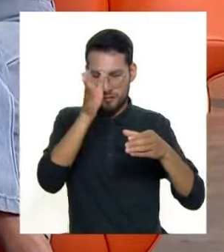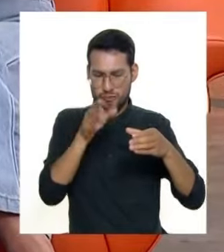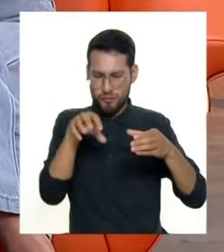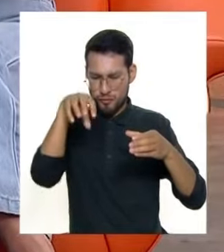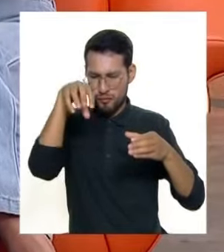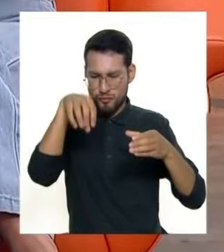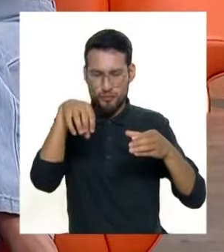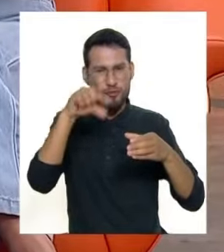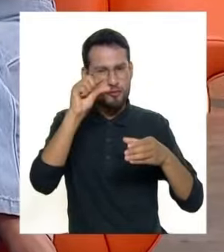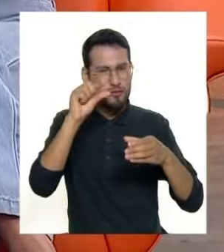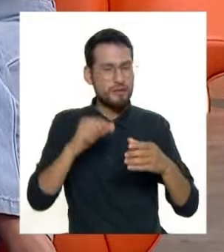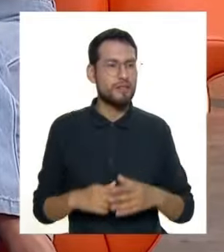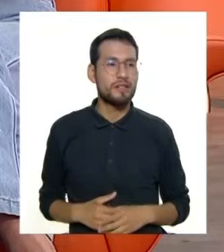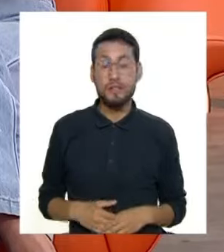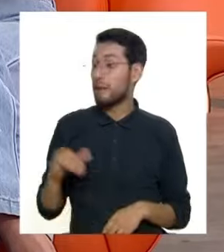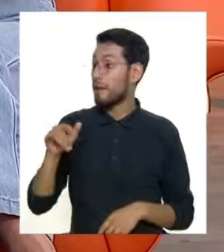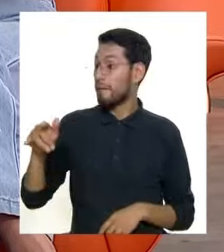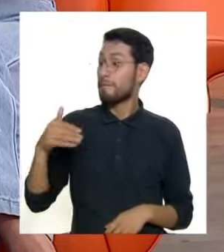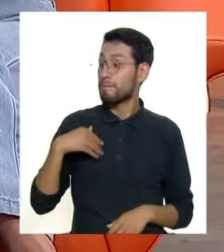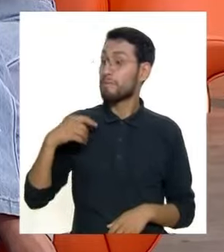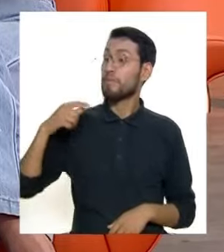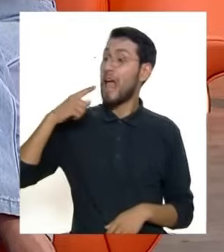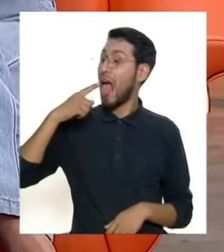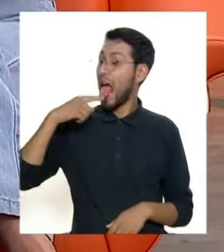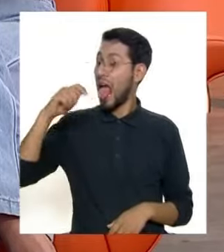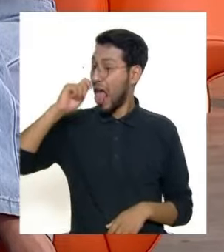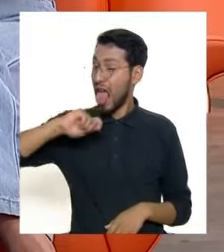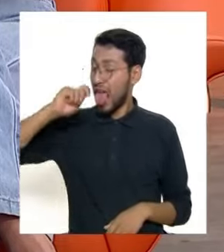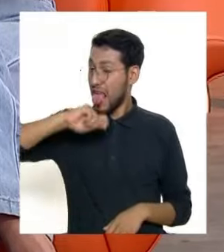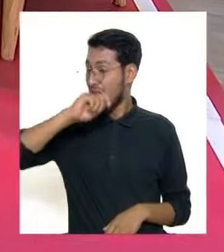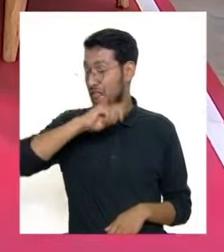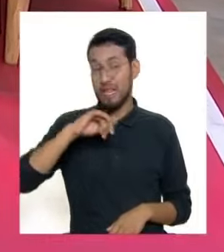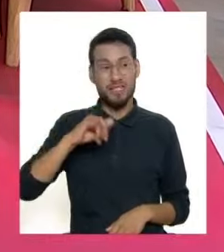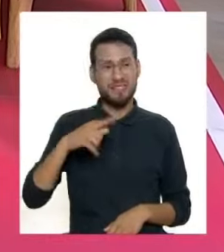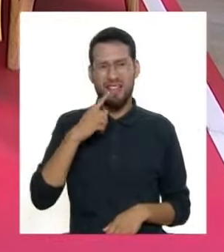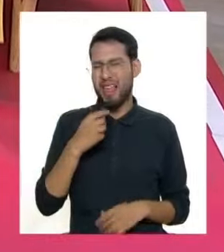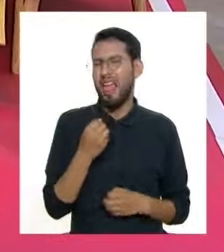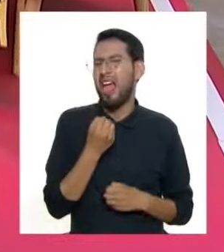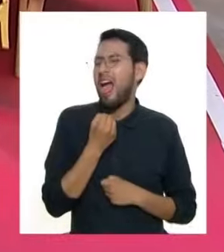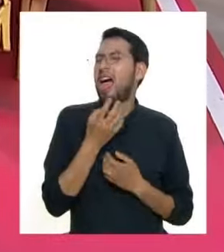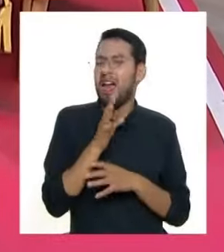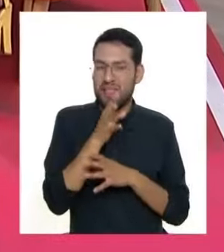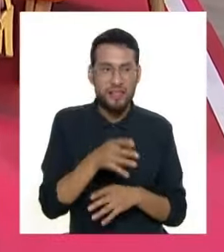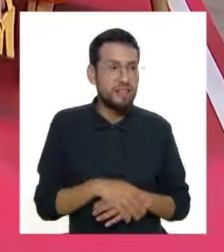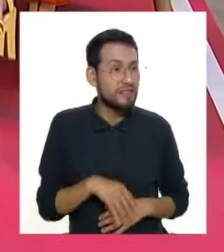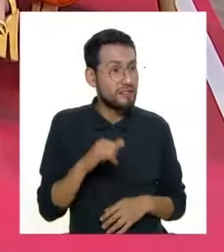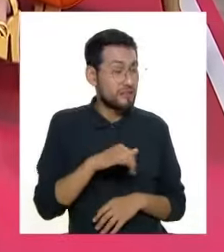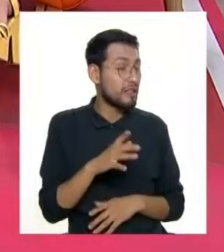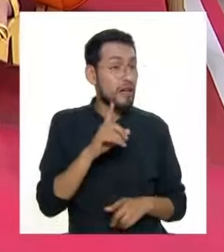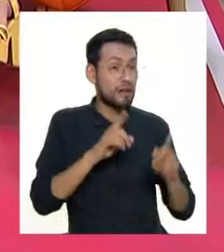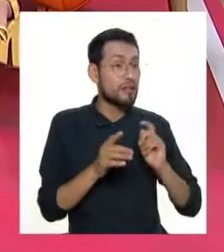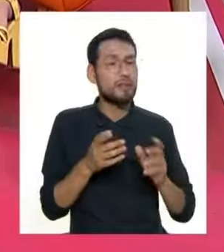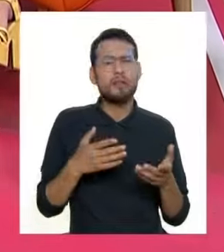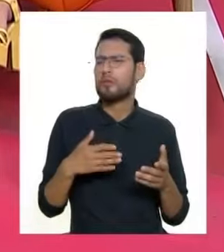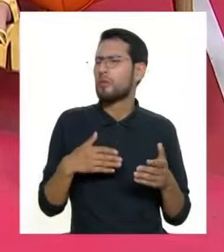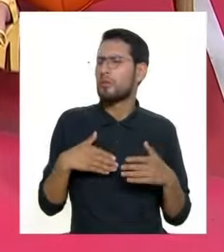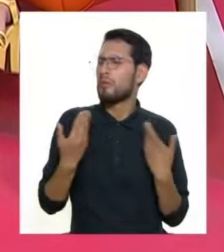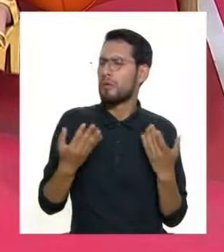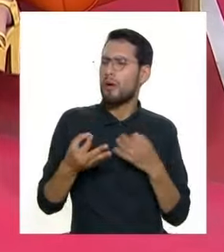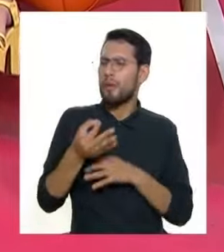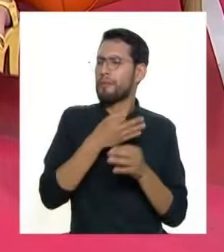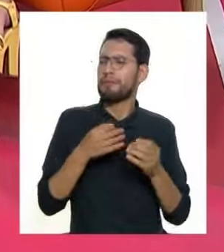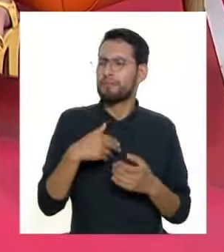también recomiendan el uso de limpiarse la lengua? Claro, la parte claro que posterior, sí. Que eso genera náuseas. Por supuesto, porque tenemos que llegar hasta la base. ¿Hay alguna fórmula